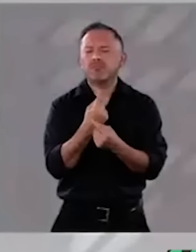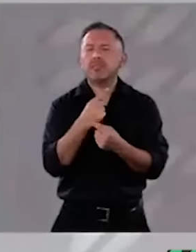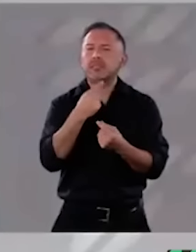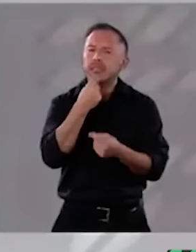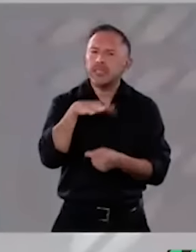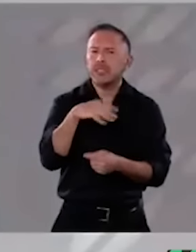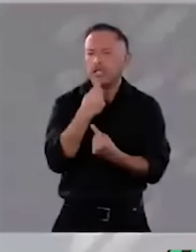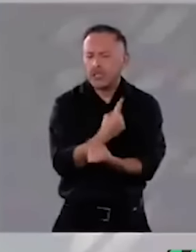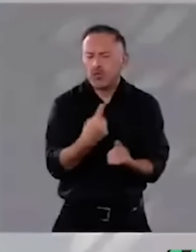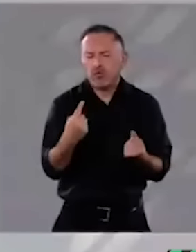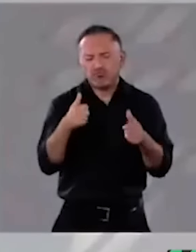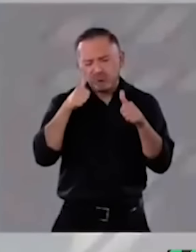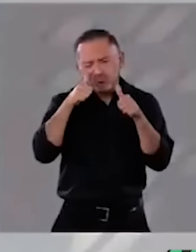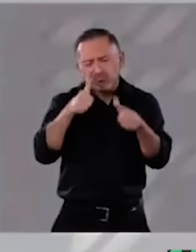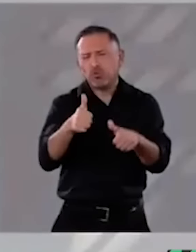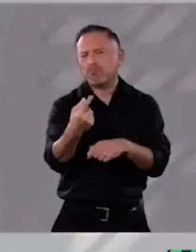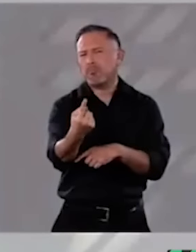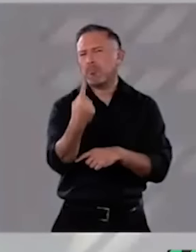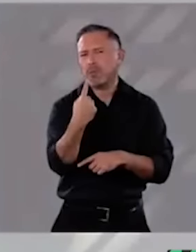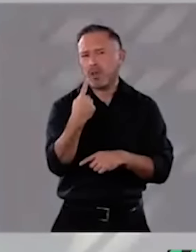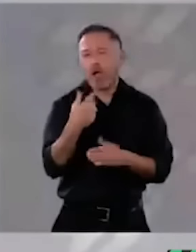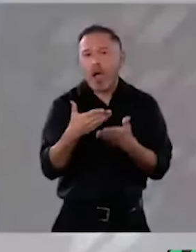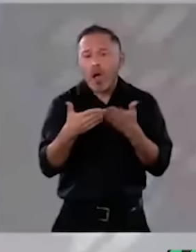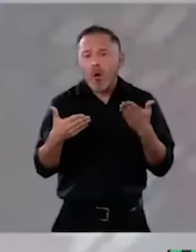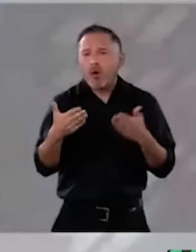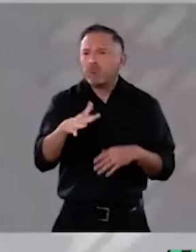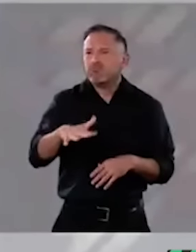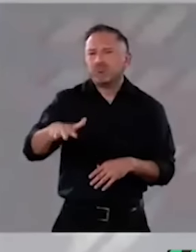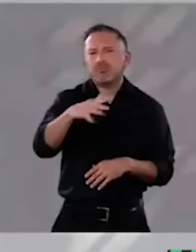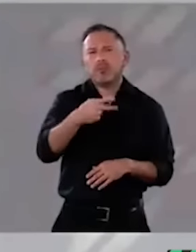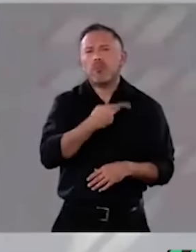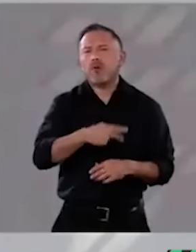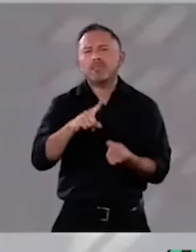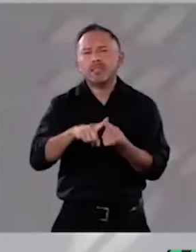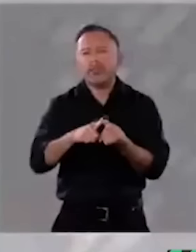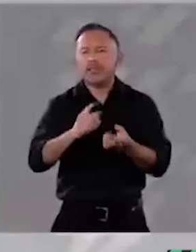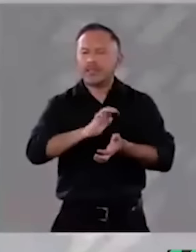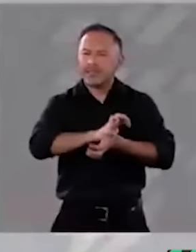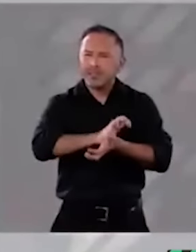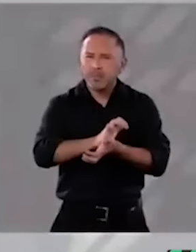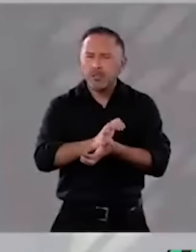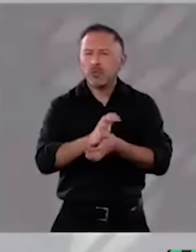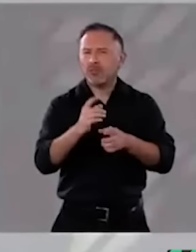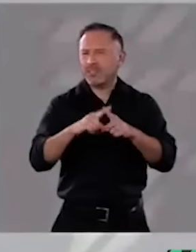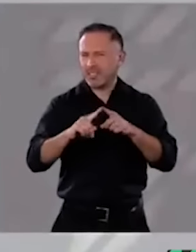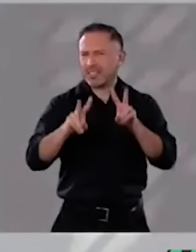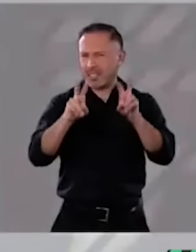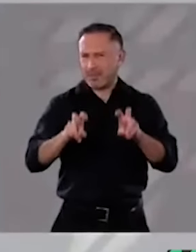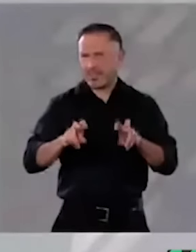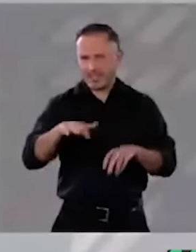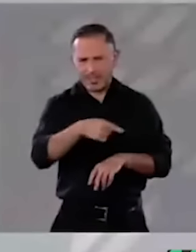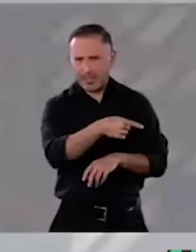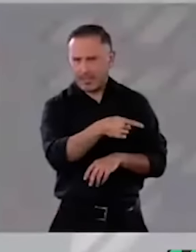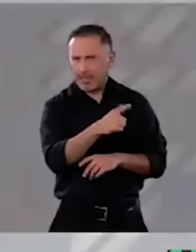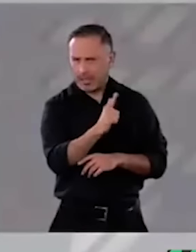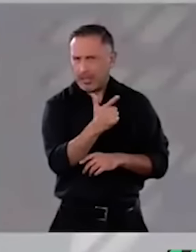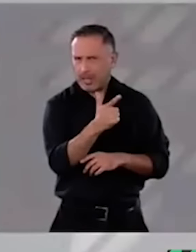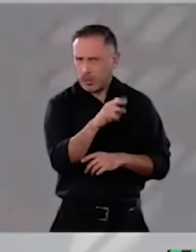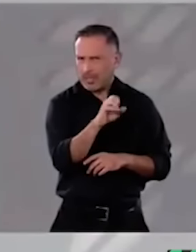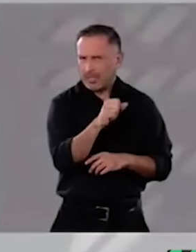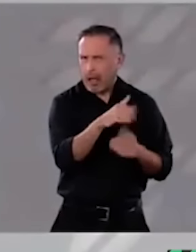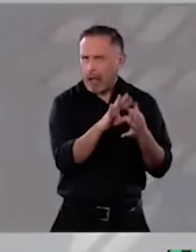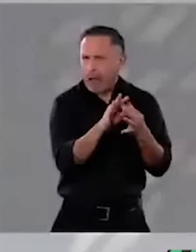Si alguien sufre los estragos de la pobreza en este país, la discriminación y todos los temas a los que se refirió Luisa Cantú, son las niñas y